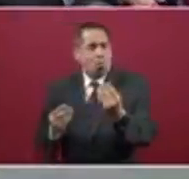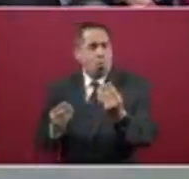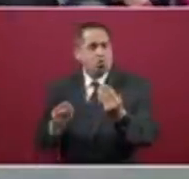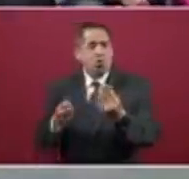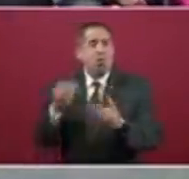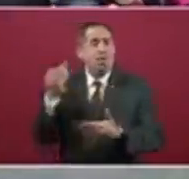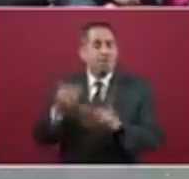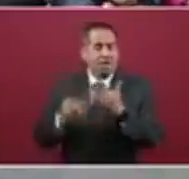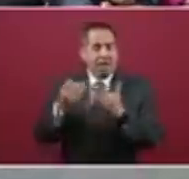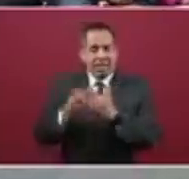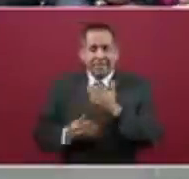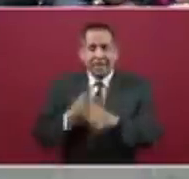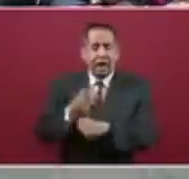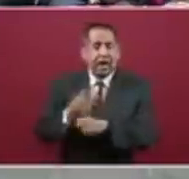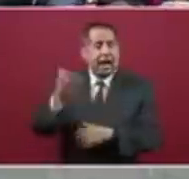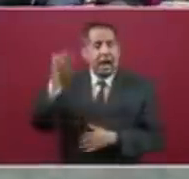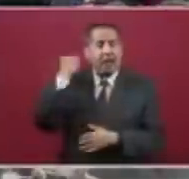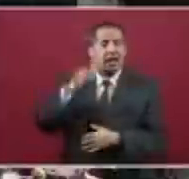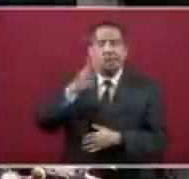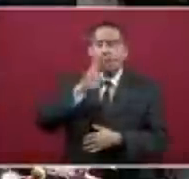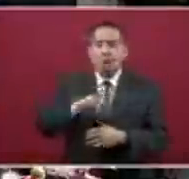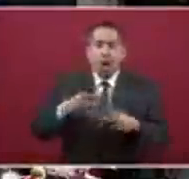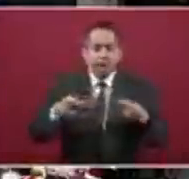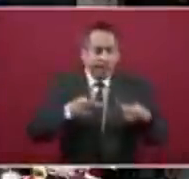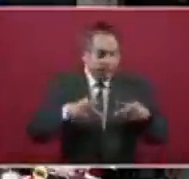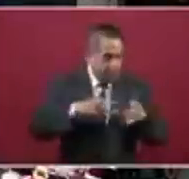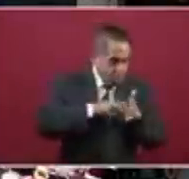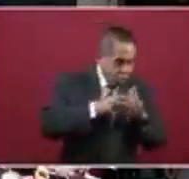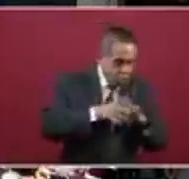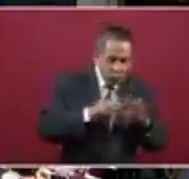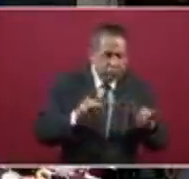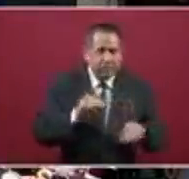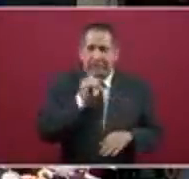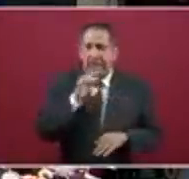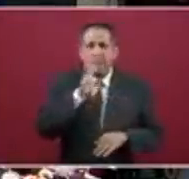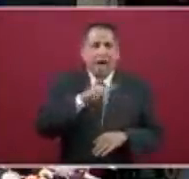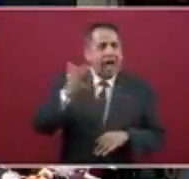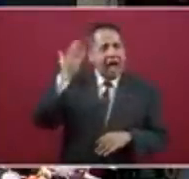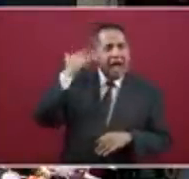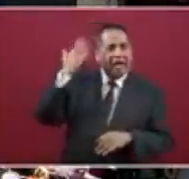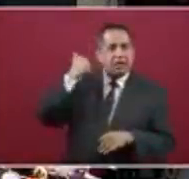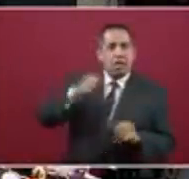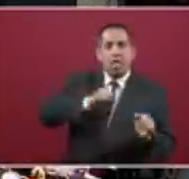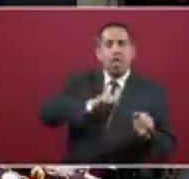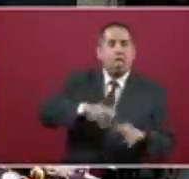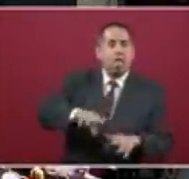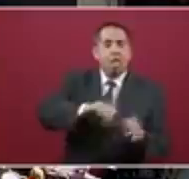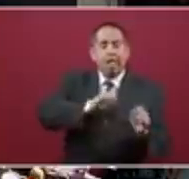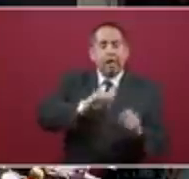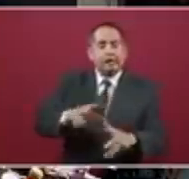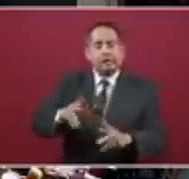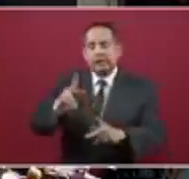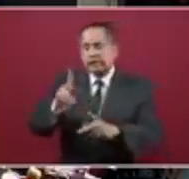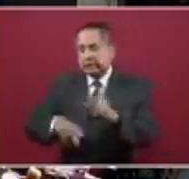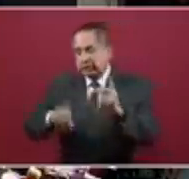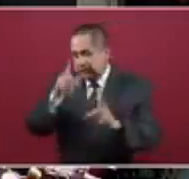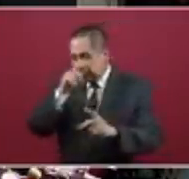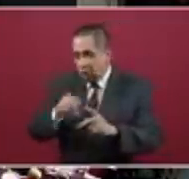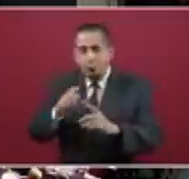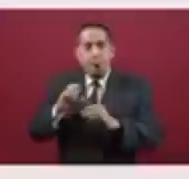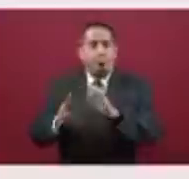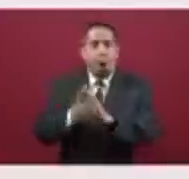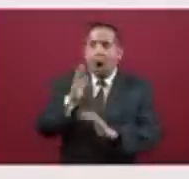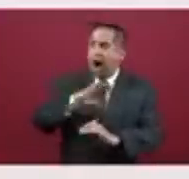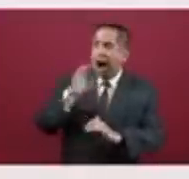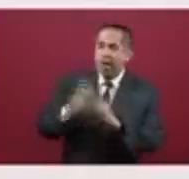mal planeadas abandonadas o sin terminarse